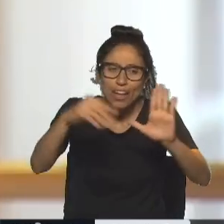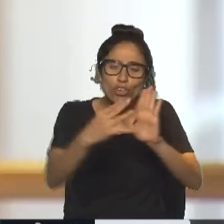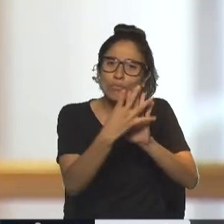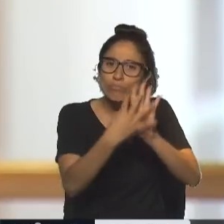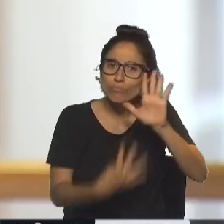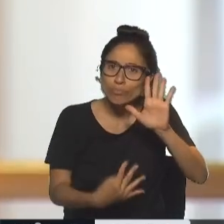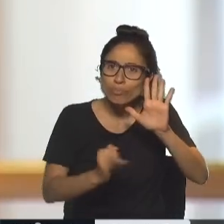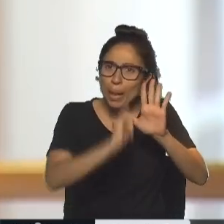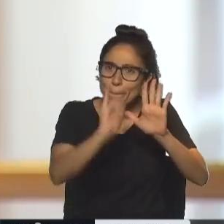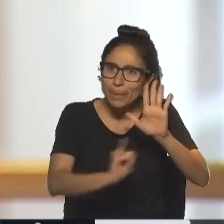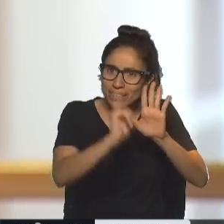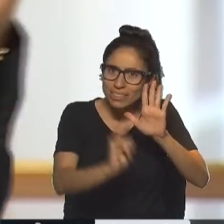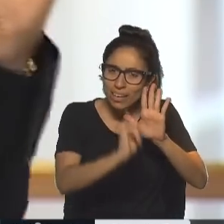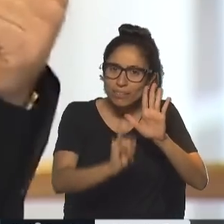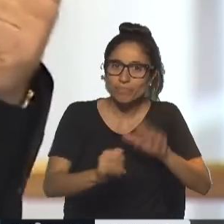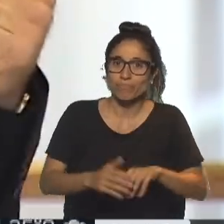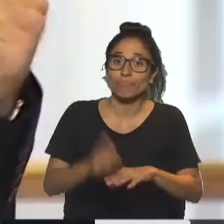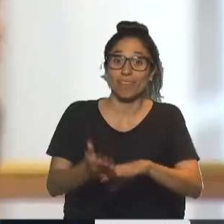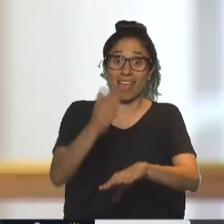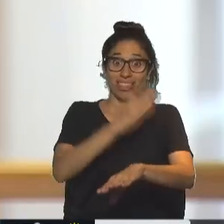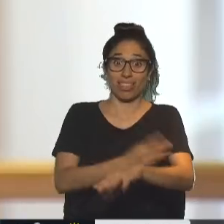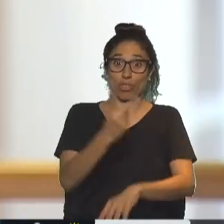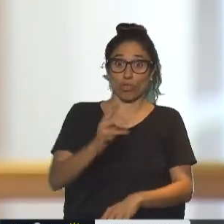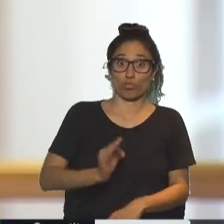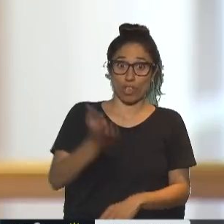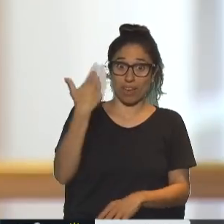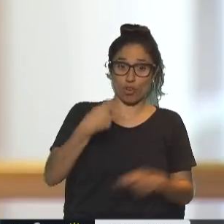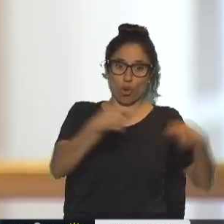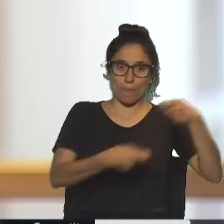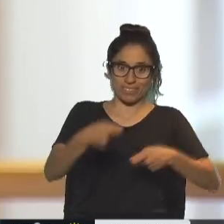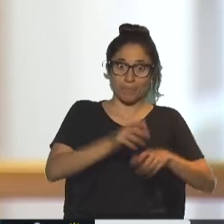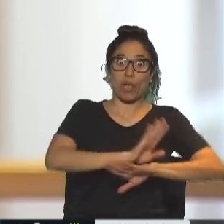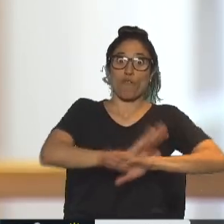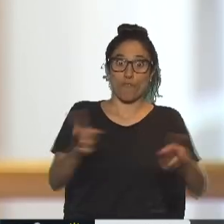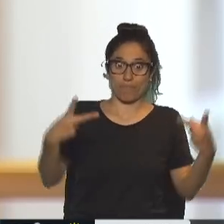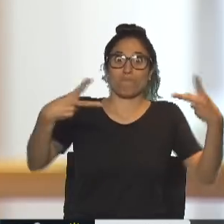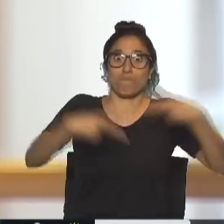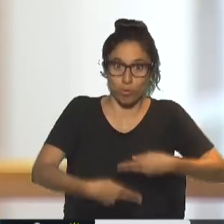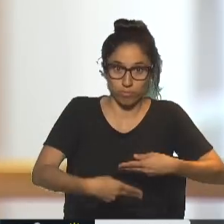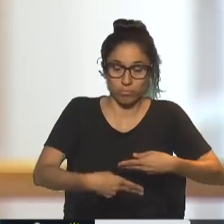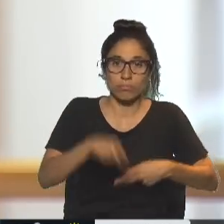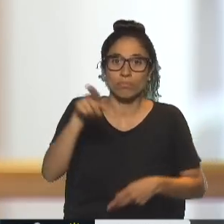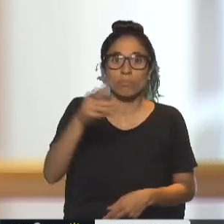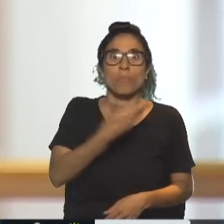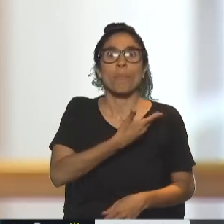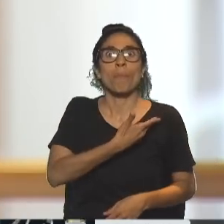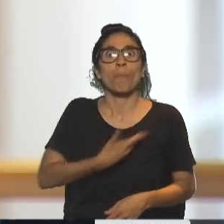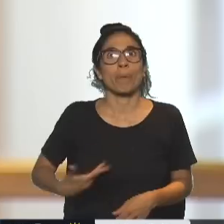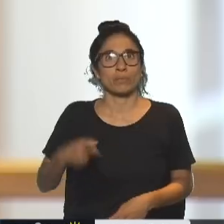Porque cuando nos sacaron la coparticipación hace 2 años, el presidente, a ustedes gobernadores, a las provincias no les dio un